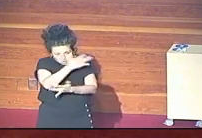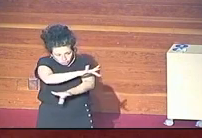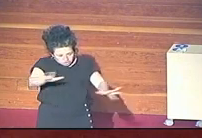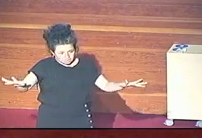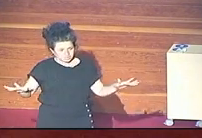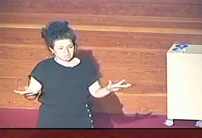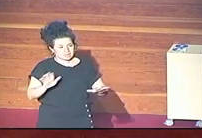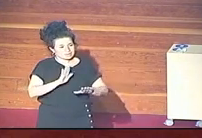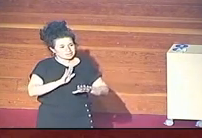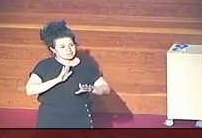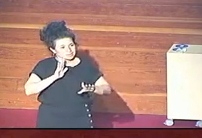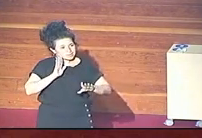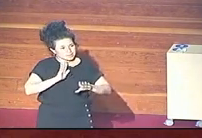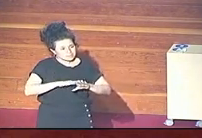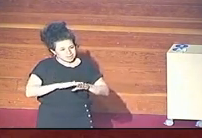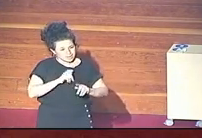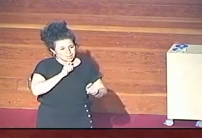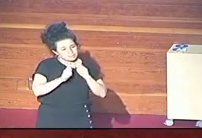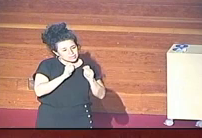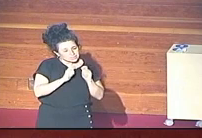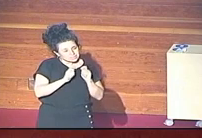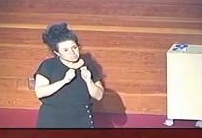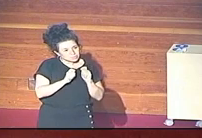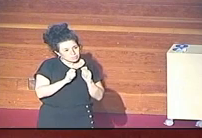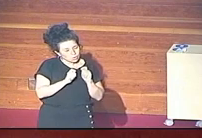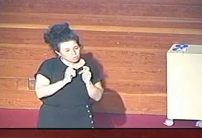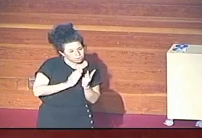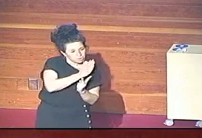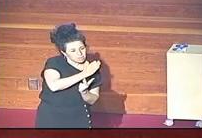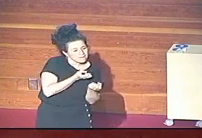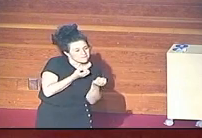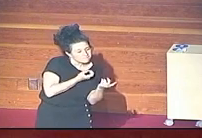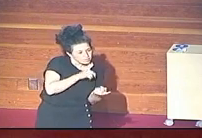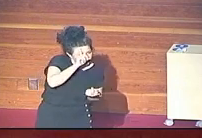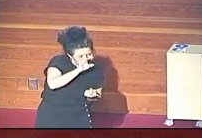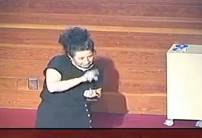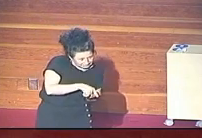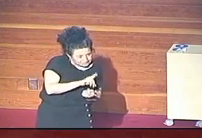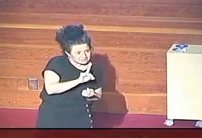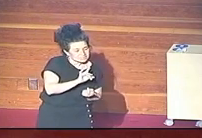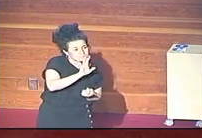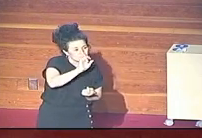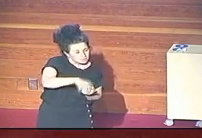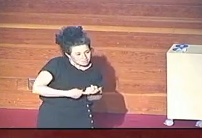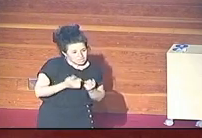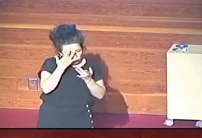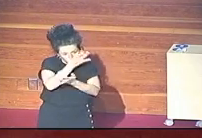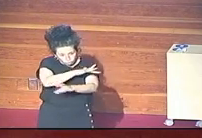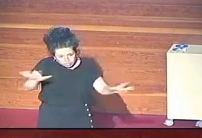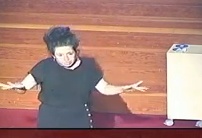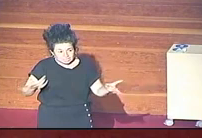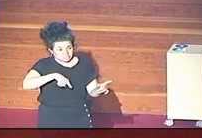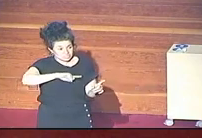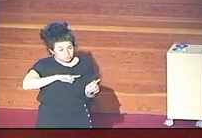los periodistas no solo hay una parte que es informar sino también crear una conciencia en la parte nuestra es crear una conciencia ambiental